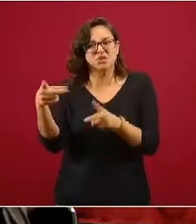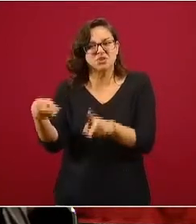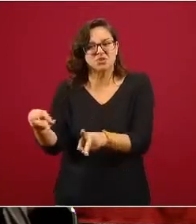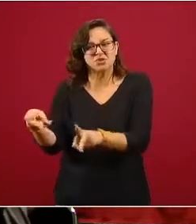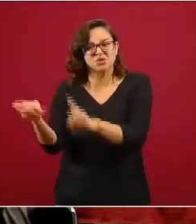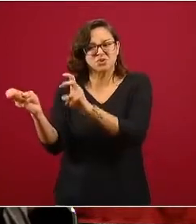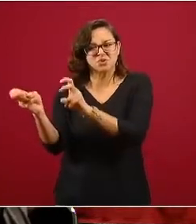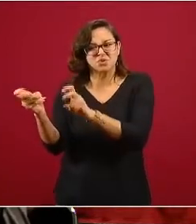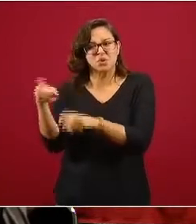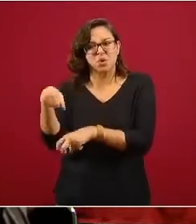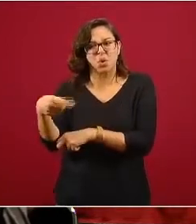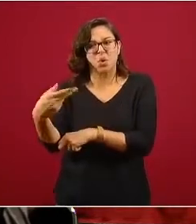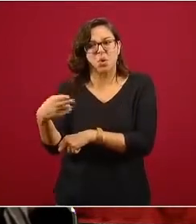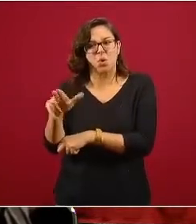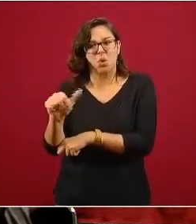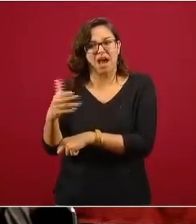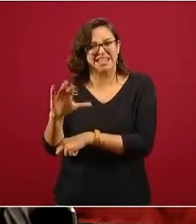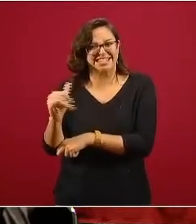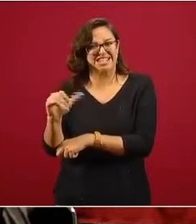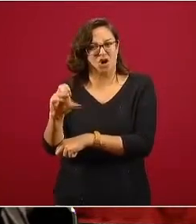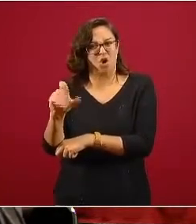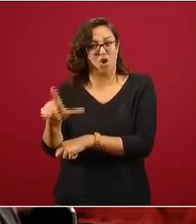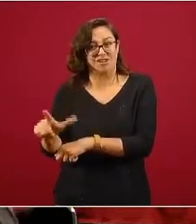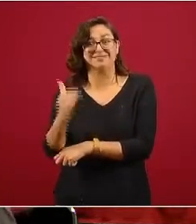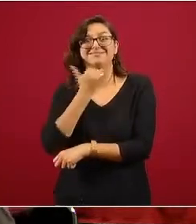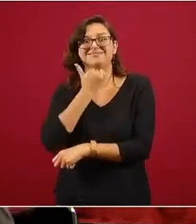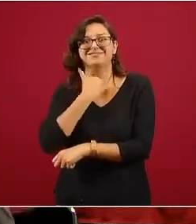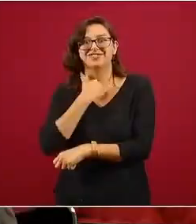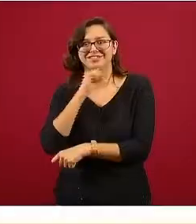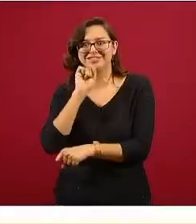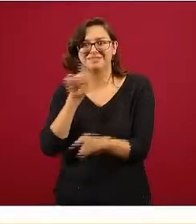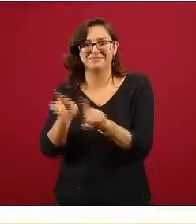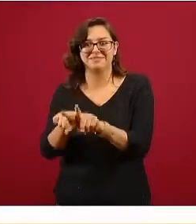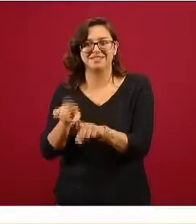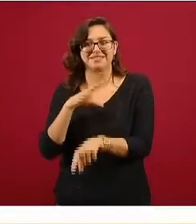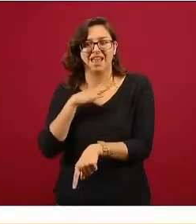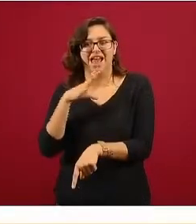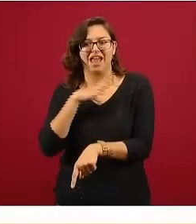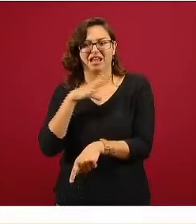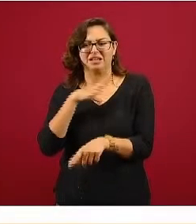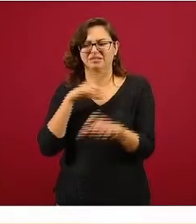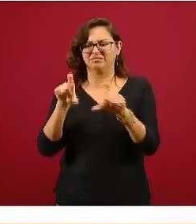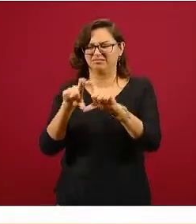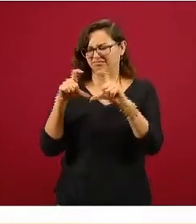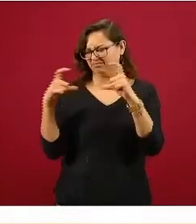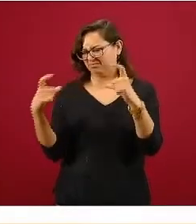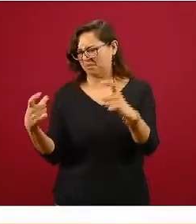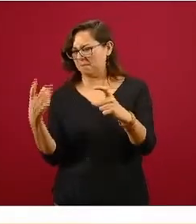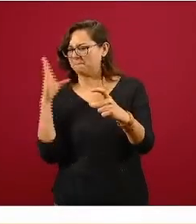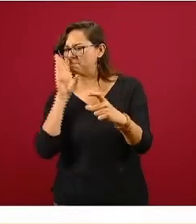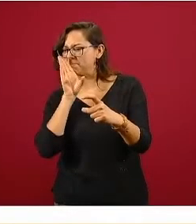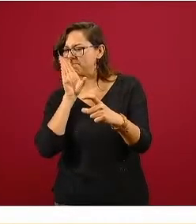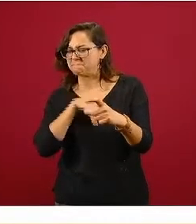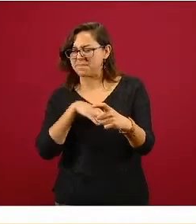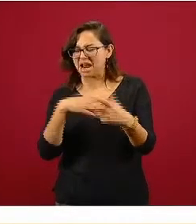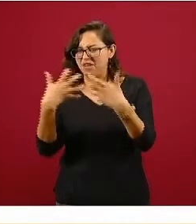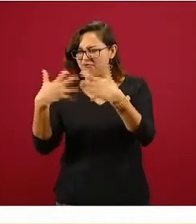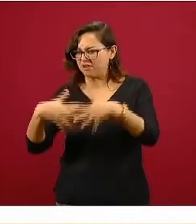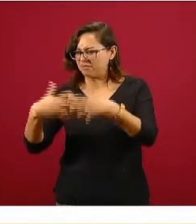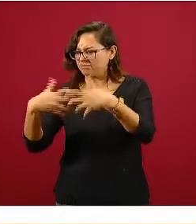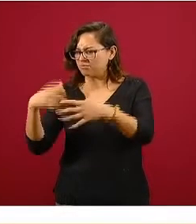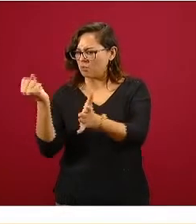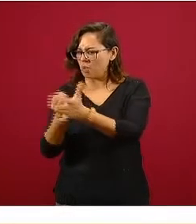huachicoleo viene del alcohol antes que de la gasolina, con mal etiquetas que se ve que ha habido un proceso inadecuado en su fabricación, en